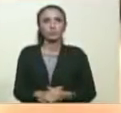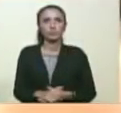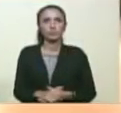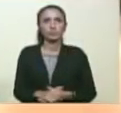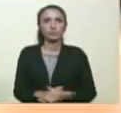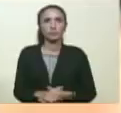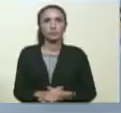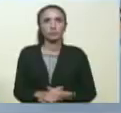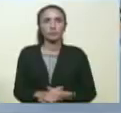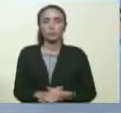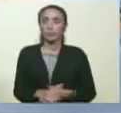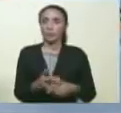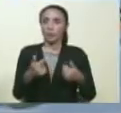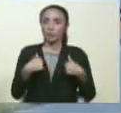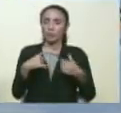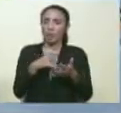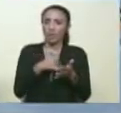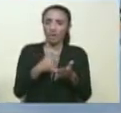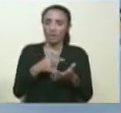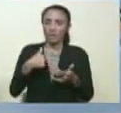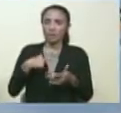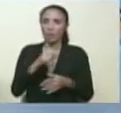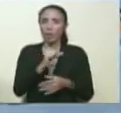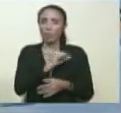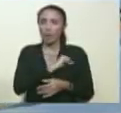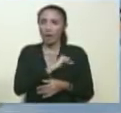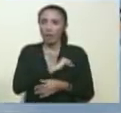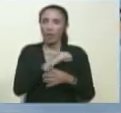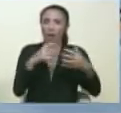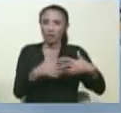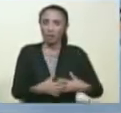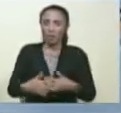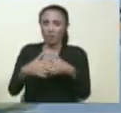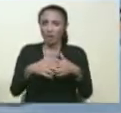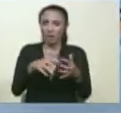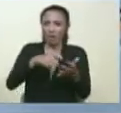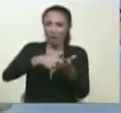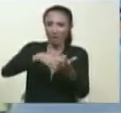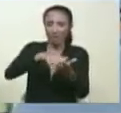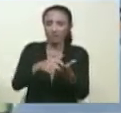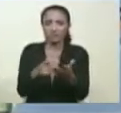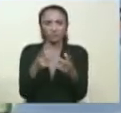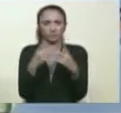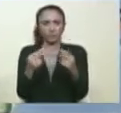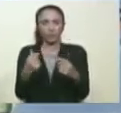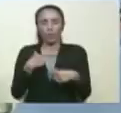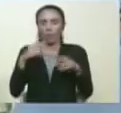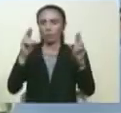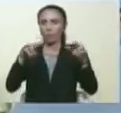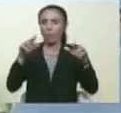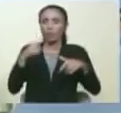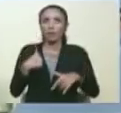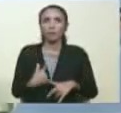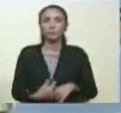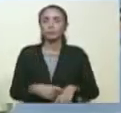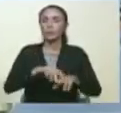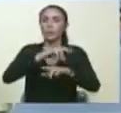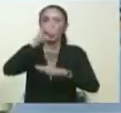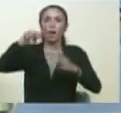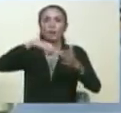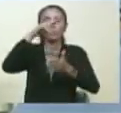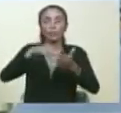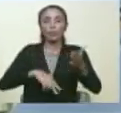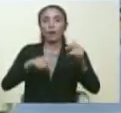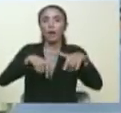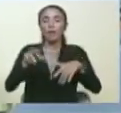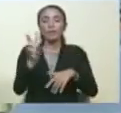Me niego a arrodillarme a los gringos, me niego a arrodillarme a los poderes fácticos del mundo. No nos vamos a arrodillar. Venezuela